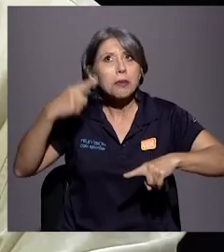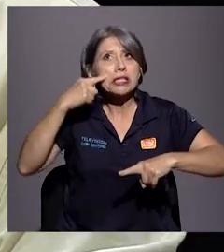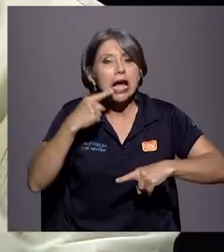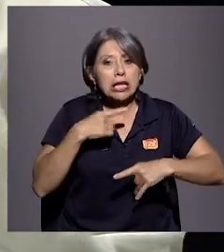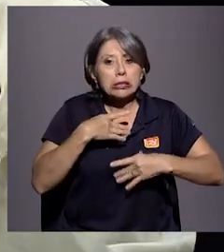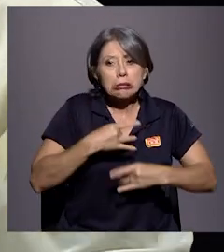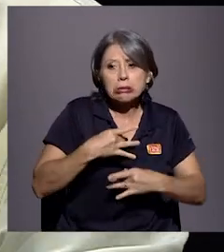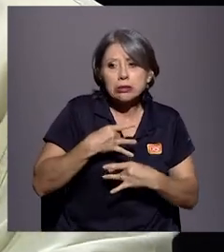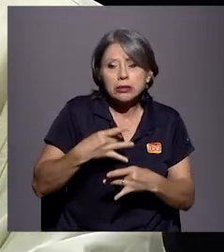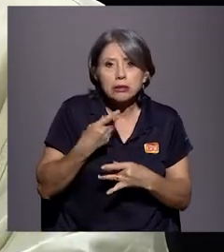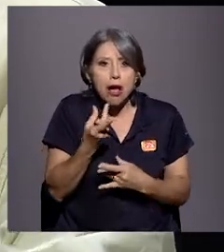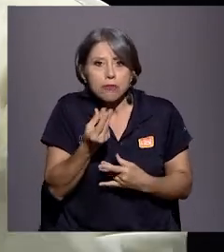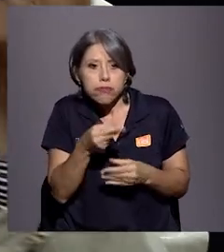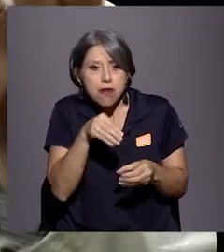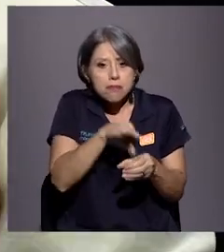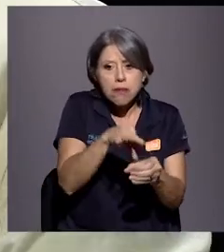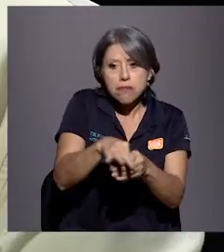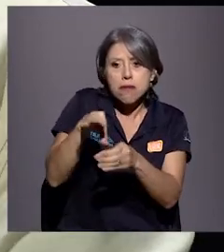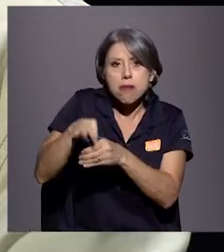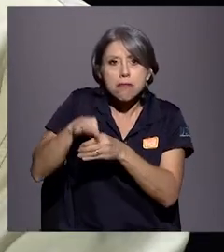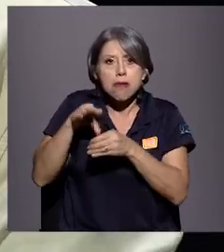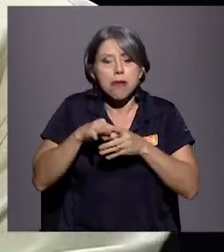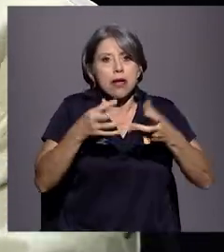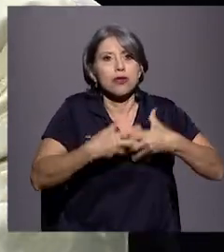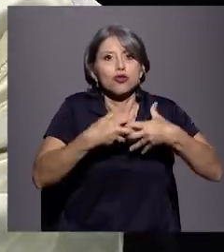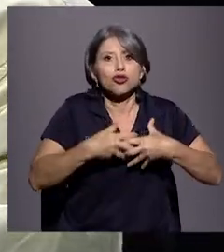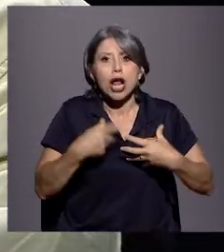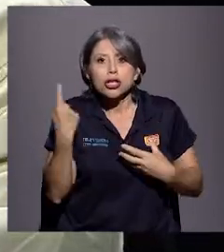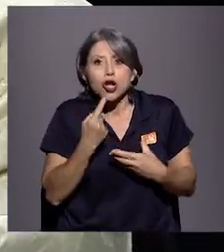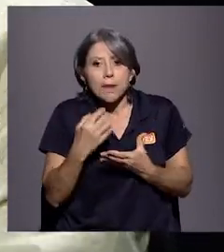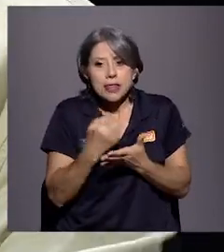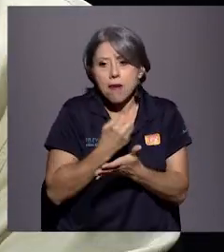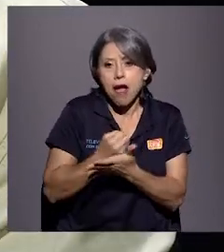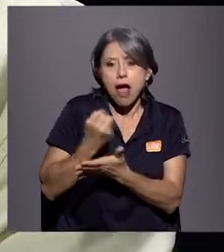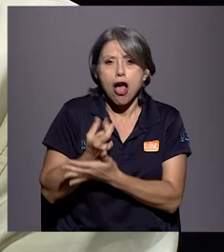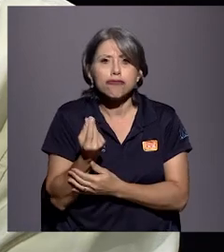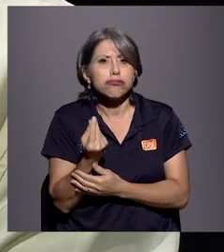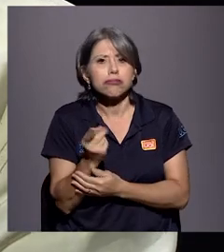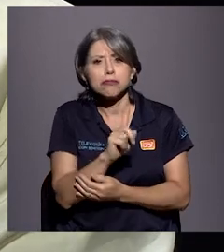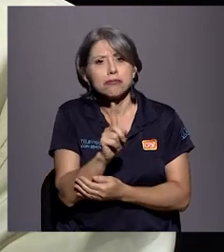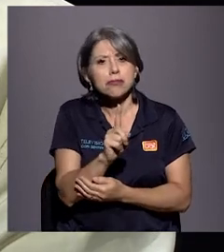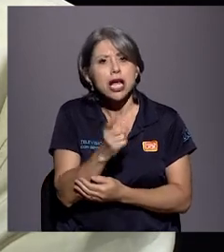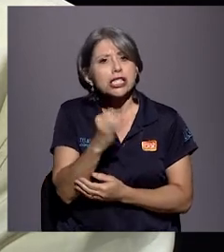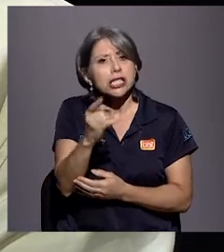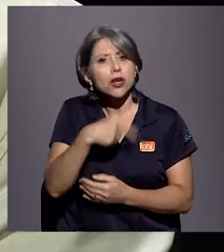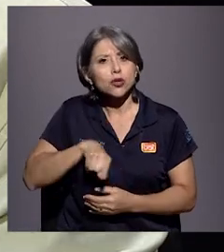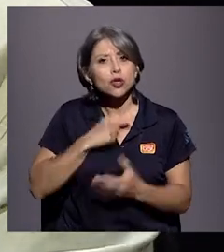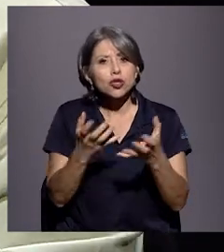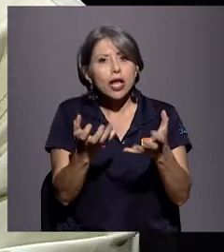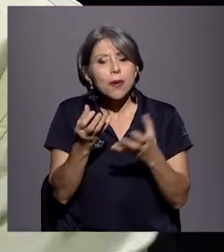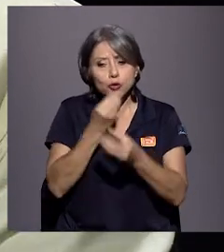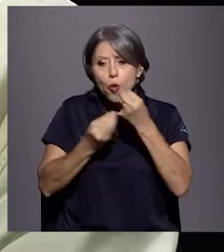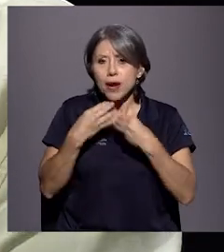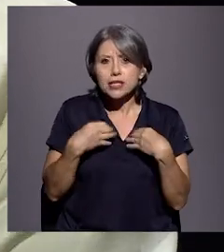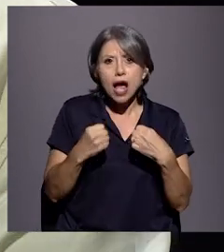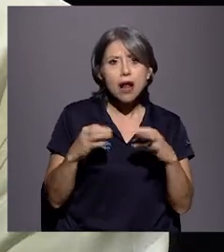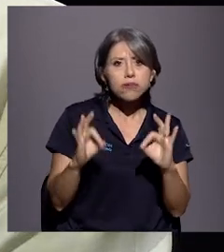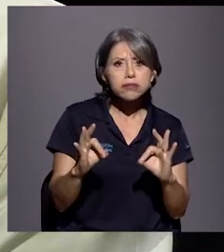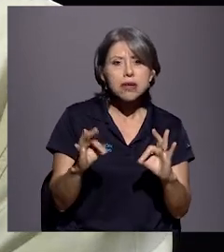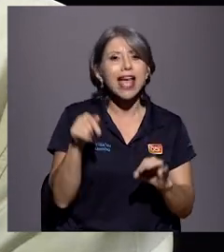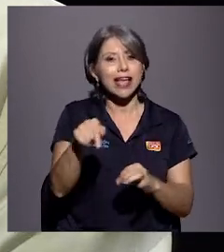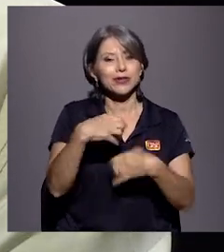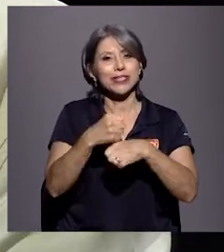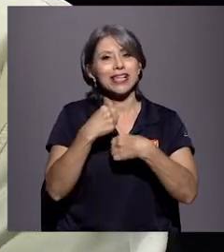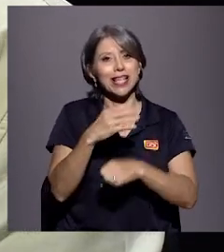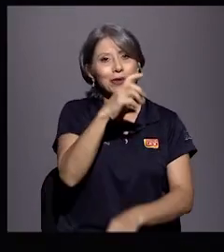capitalista de la agricultura industrial si nosotros queremos comer comida sana. Y eso está haciendo aquí también en